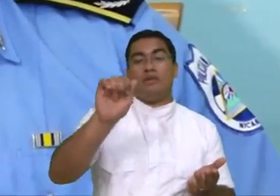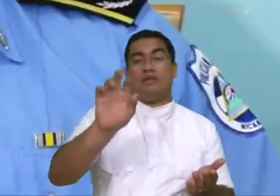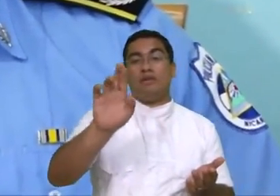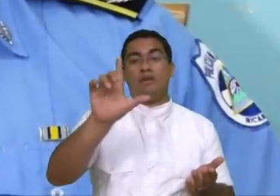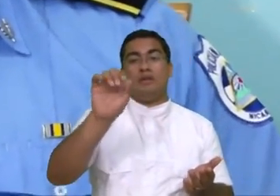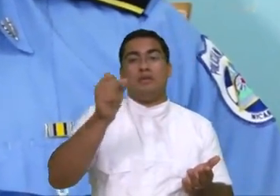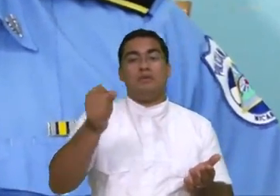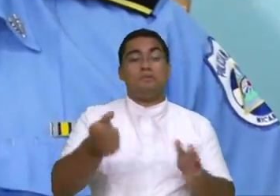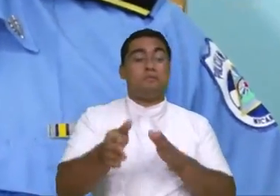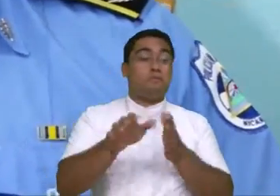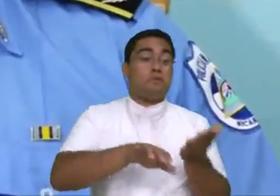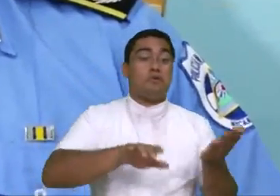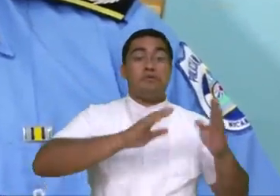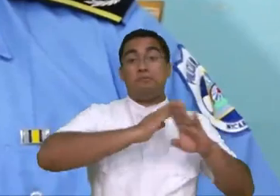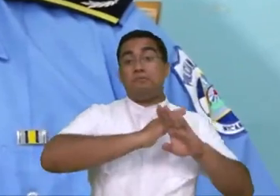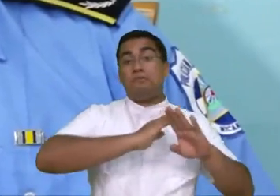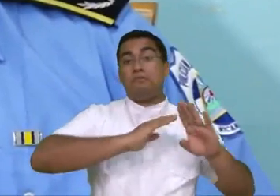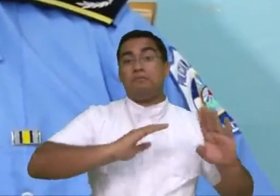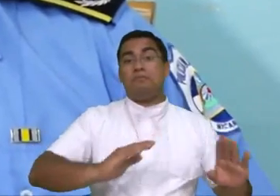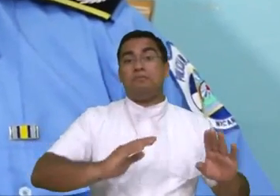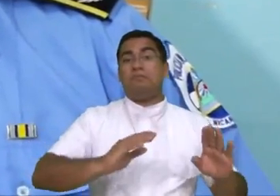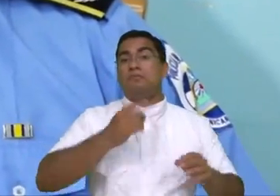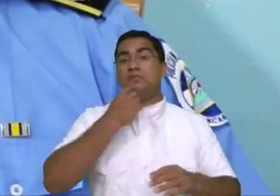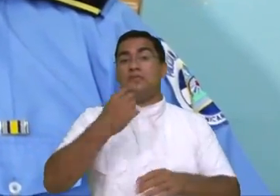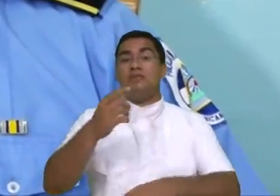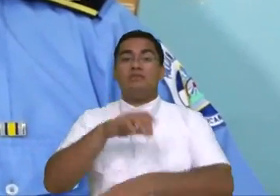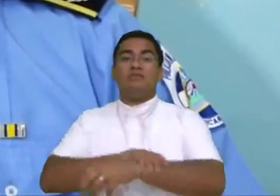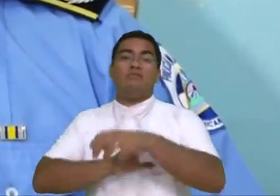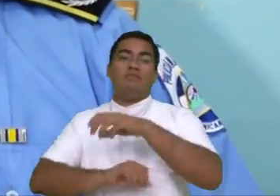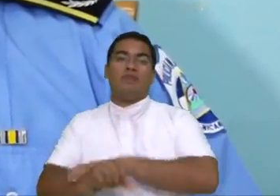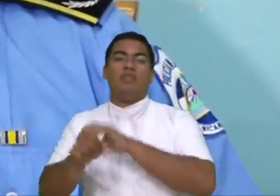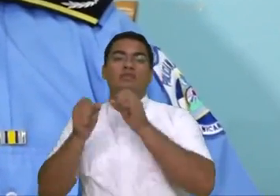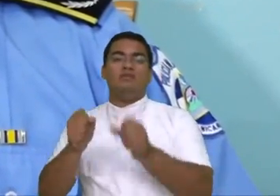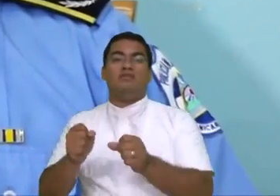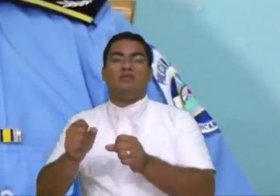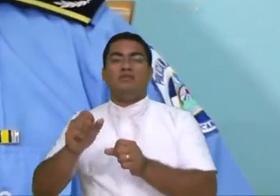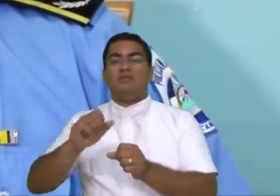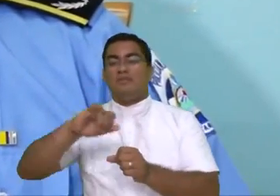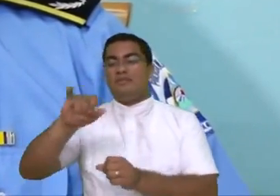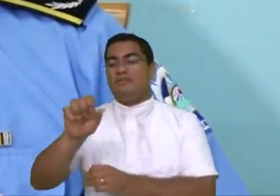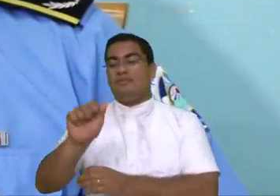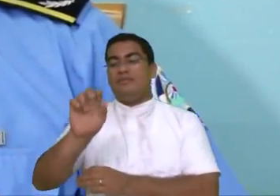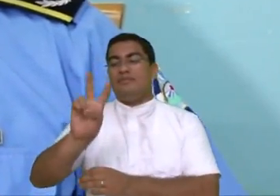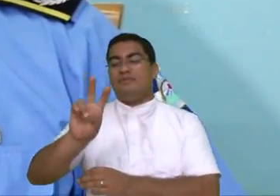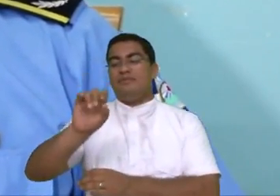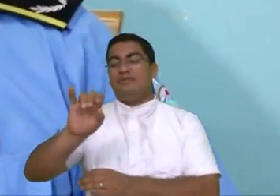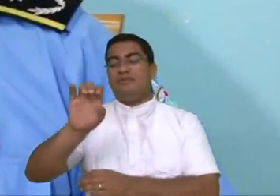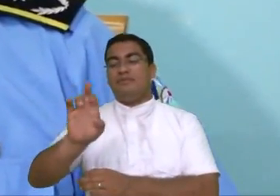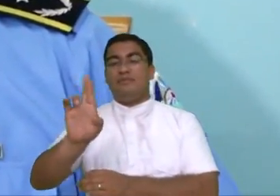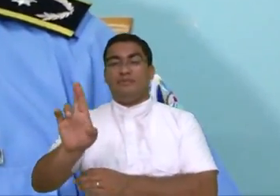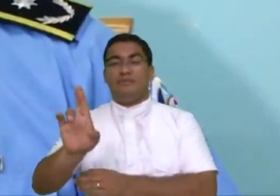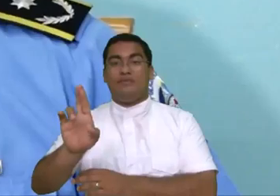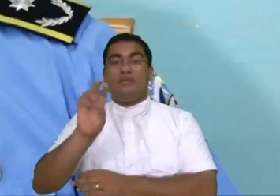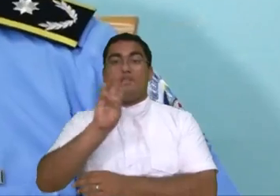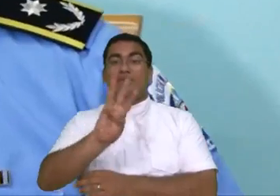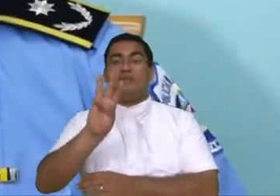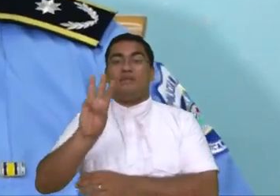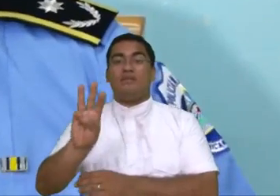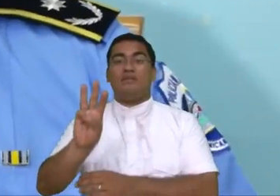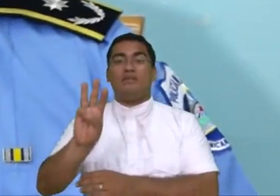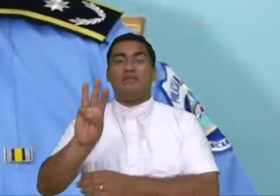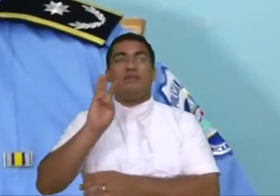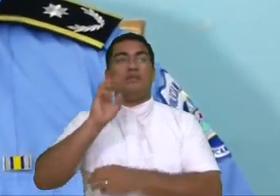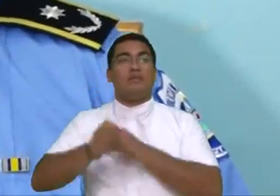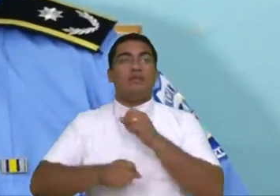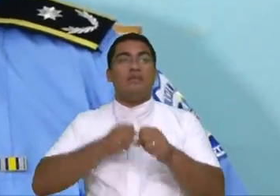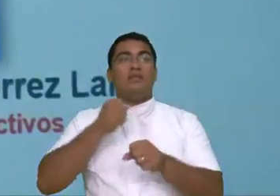descanse. Delincuente preso: Javier Francisco Gutiérrez Lara, de 33 años